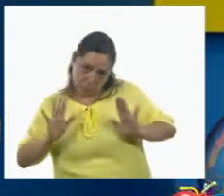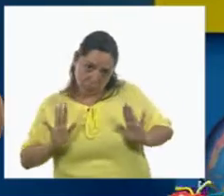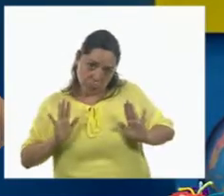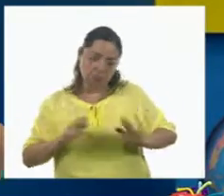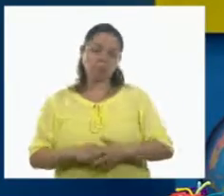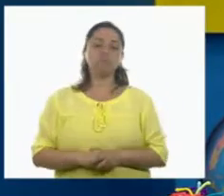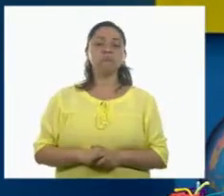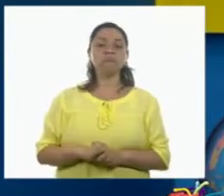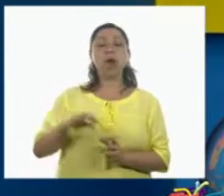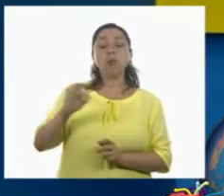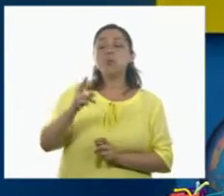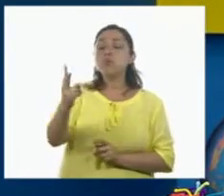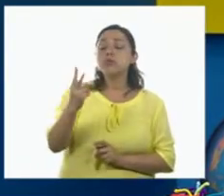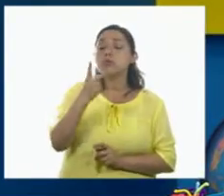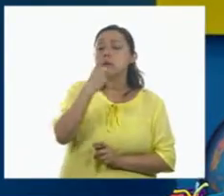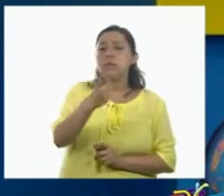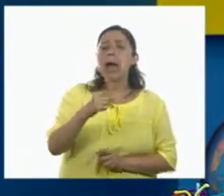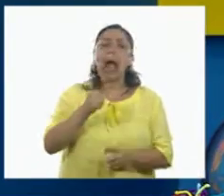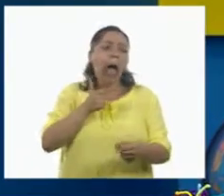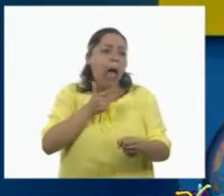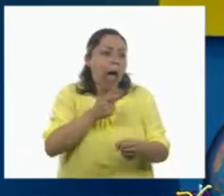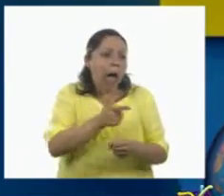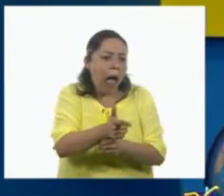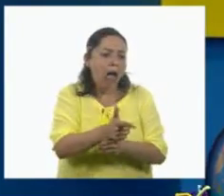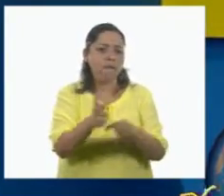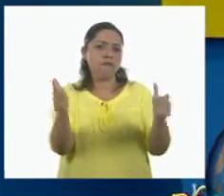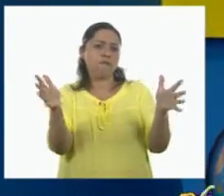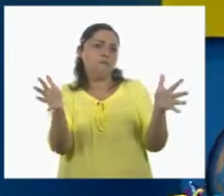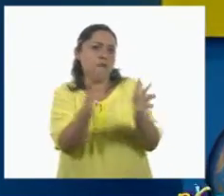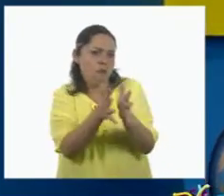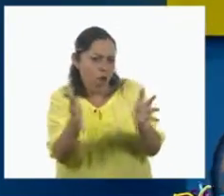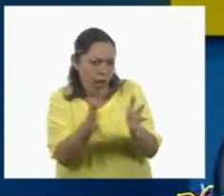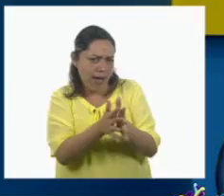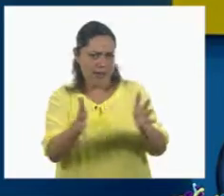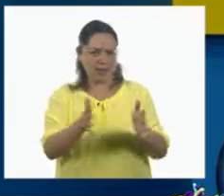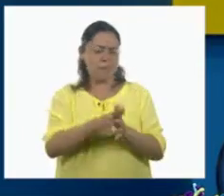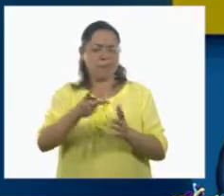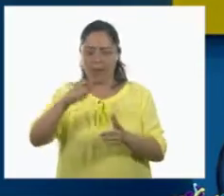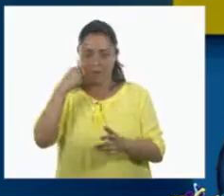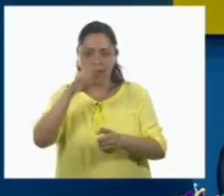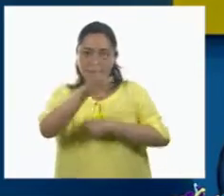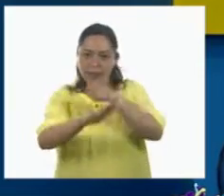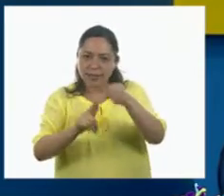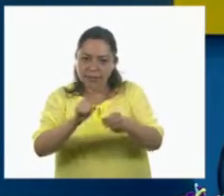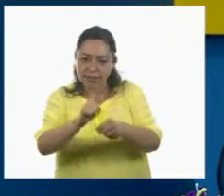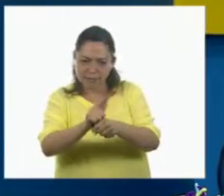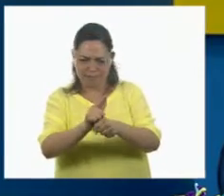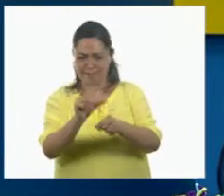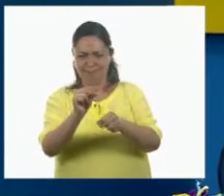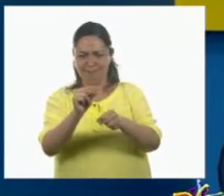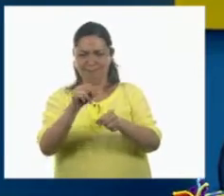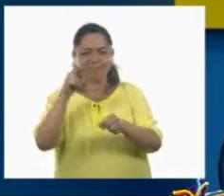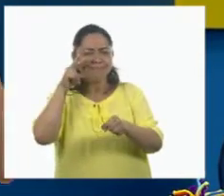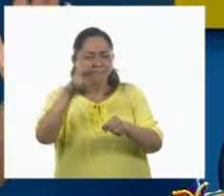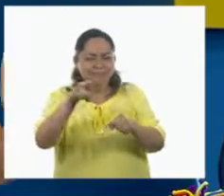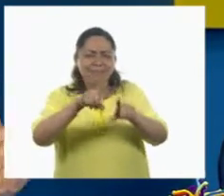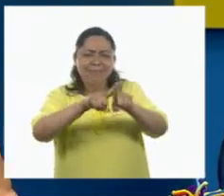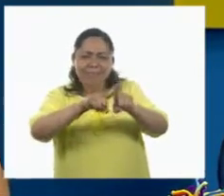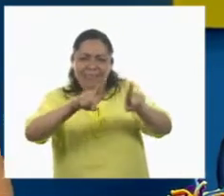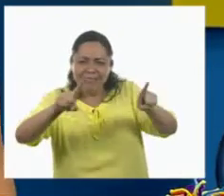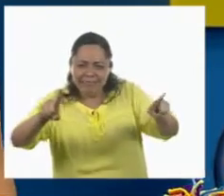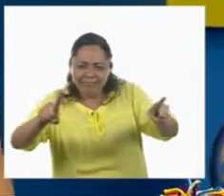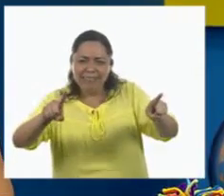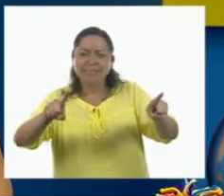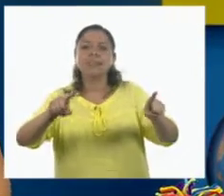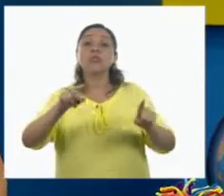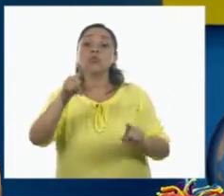a lo mejor vamos a encontrar unas pocas, pero yo quiero que se fijen sobre todo en los detalles. Y tú que estás en casita, cuando veas esta imagen